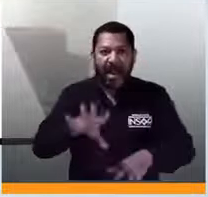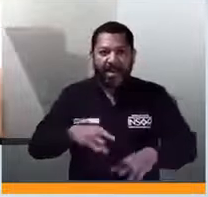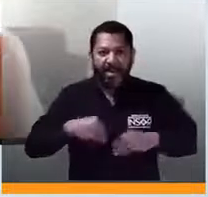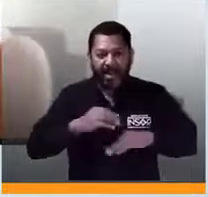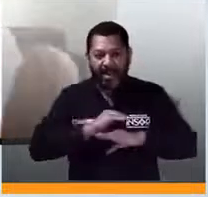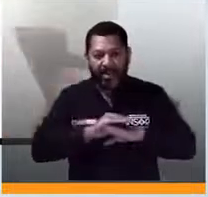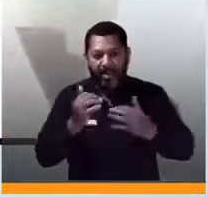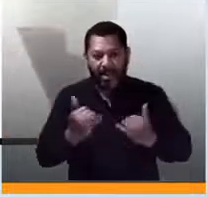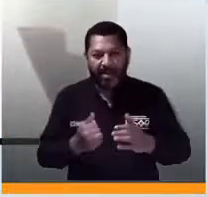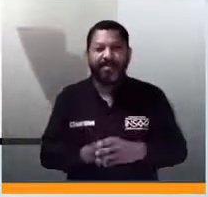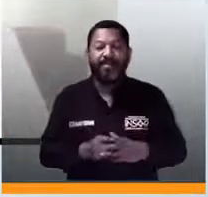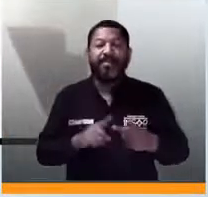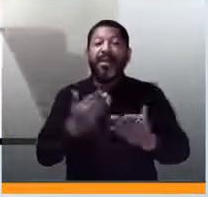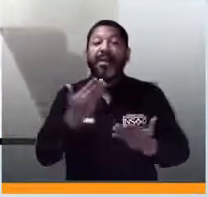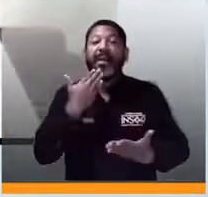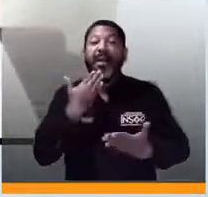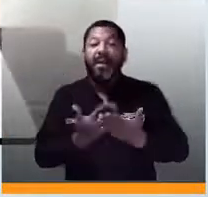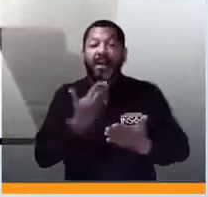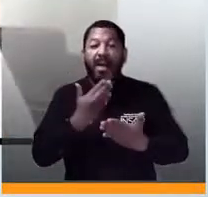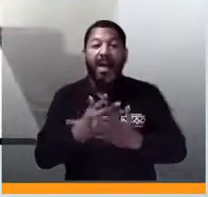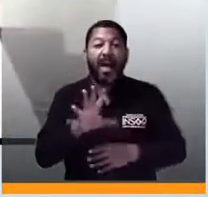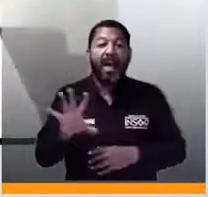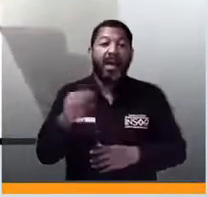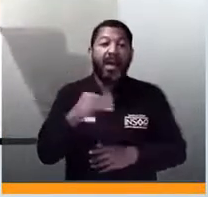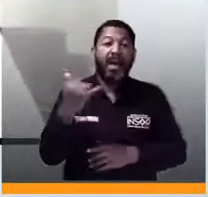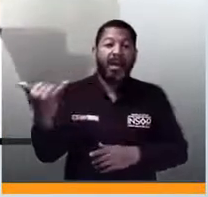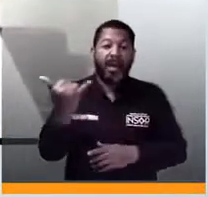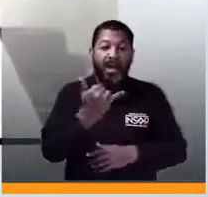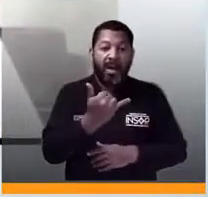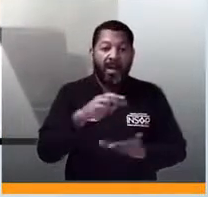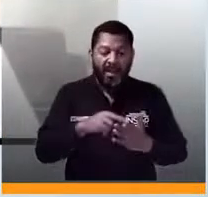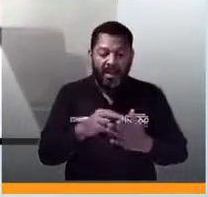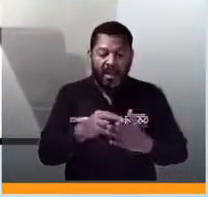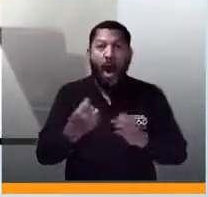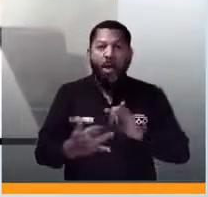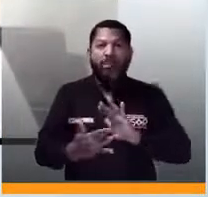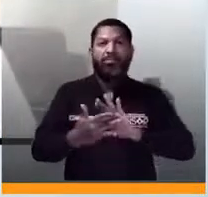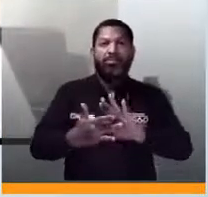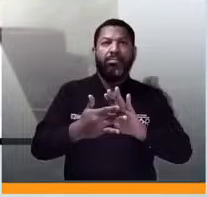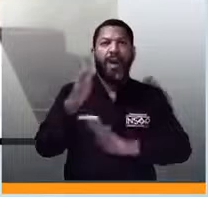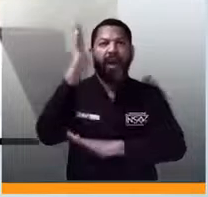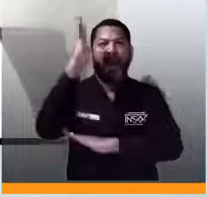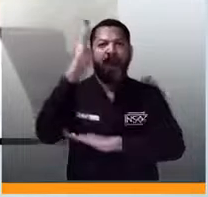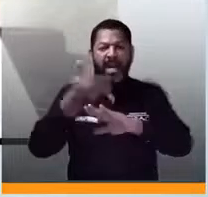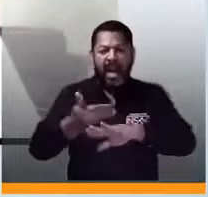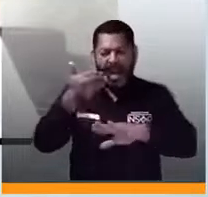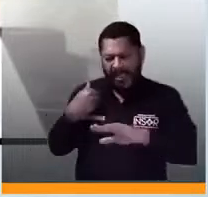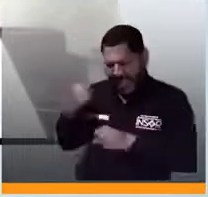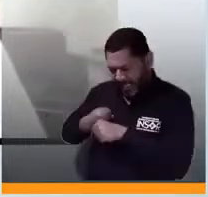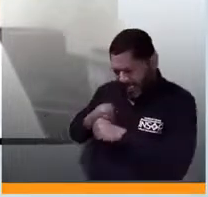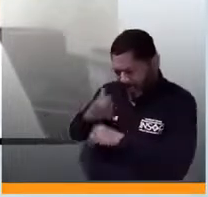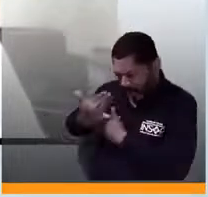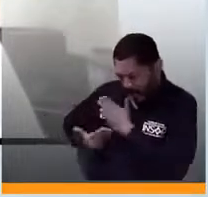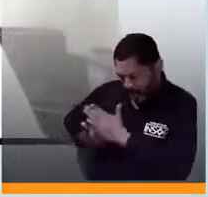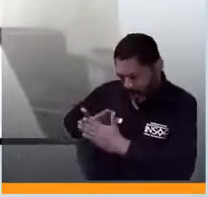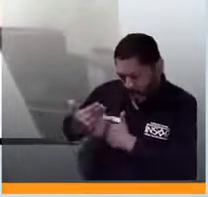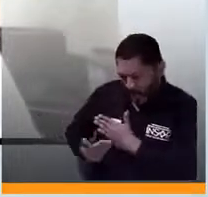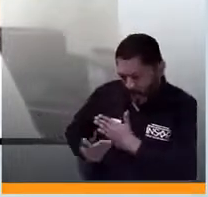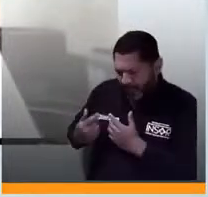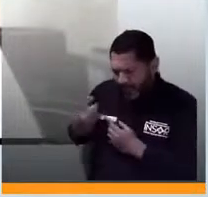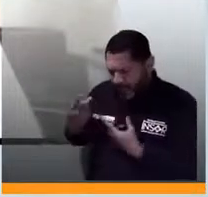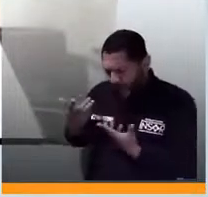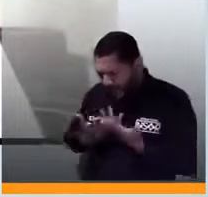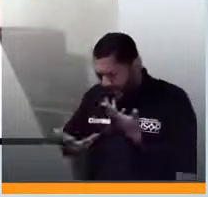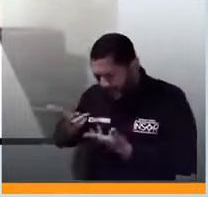de la invitación. También quiero agradecerle a todas las personas que están por detrás para que esto salga adelante. Esto es una conjunción de muchos saberes, de